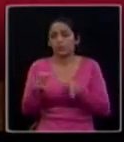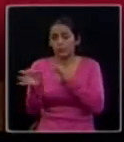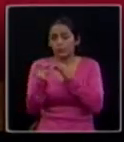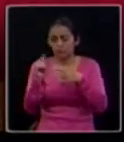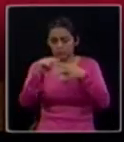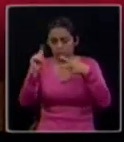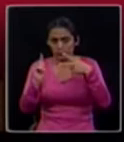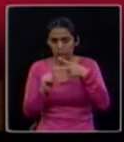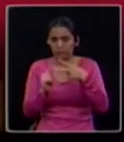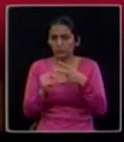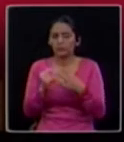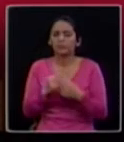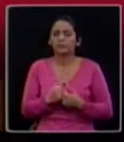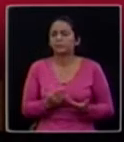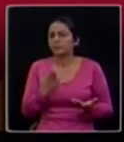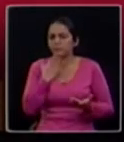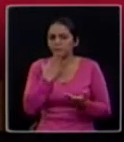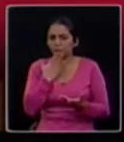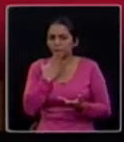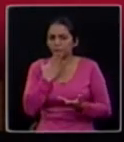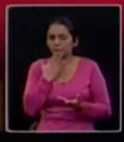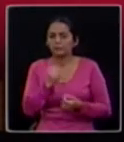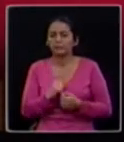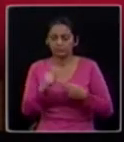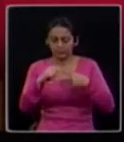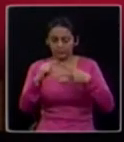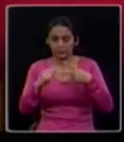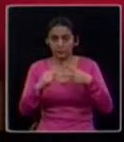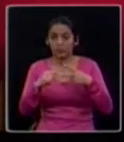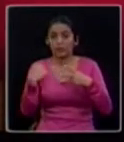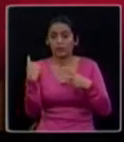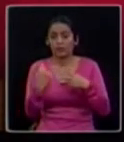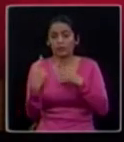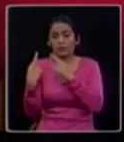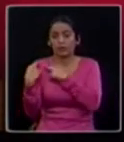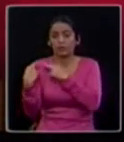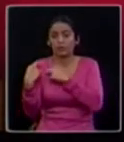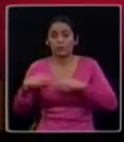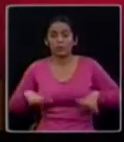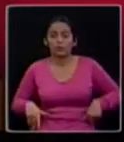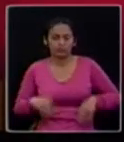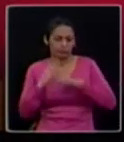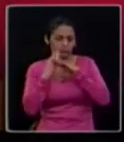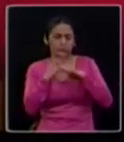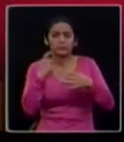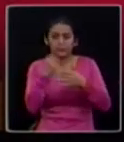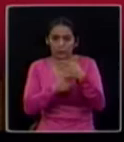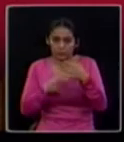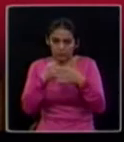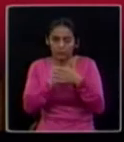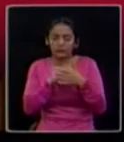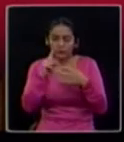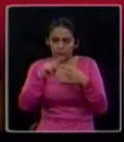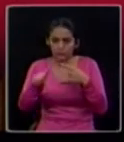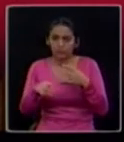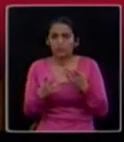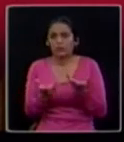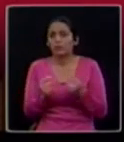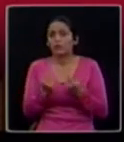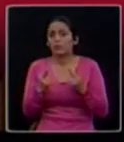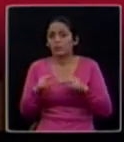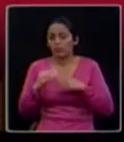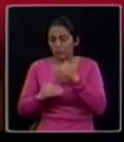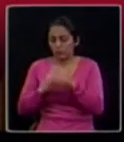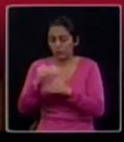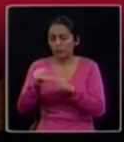puntos adicionales. ¿Cuáles son? Uno de ellos, ¿no es cierto? Nosotros también tenemos la atribución de lucha contra la corrupción. Yeah. Tenemos iniciado también un proceso dentro del